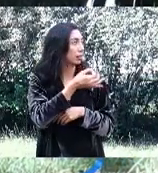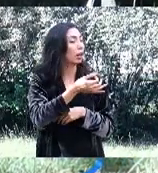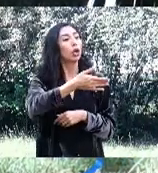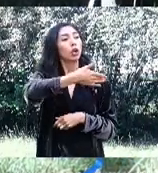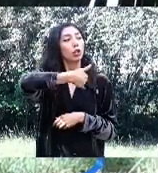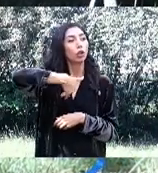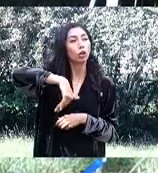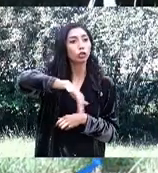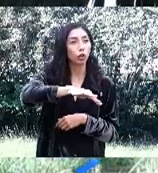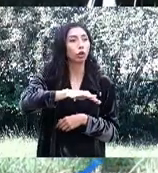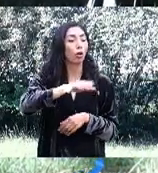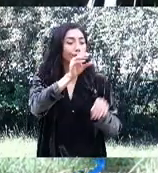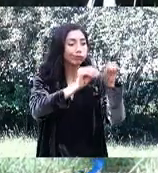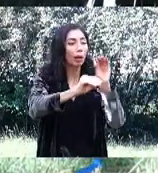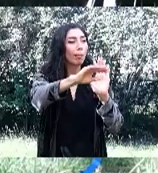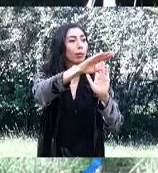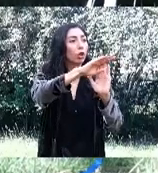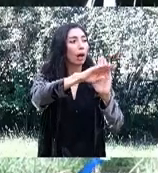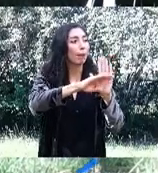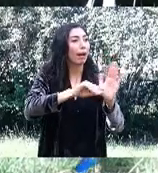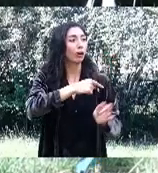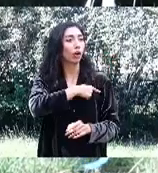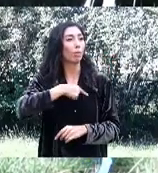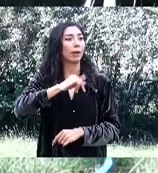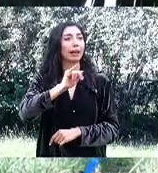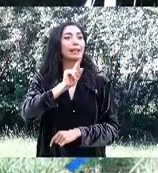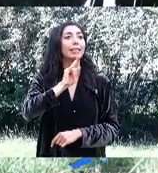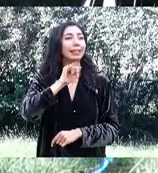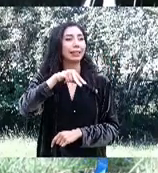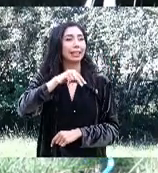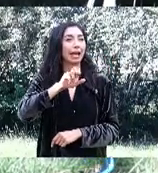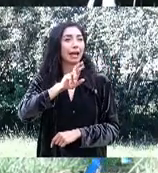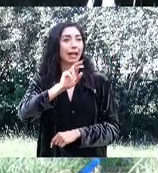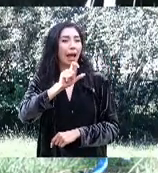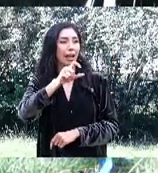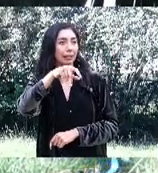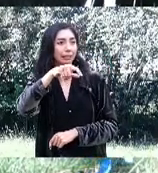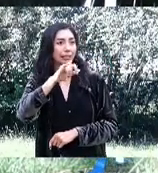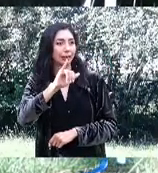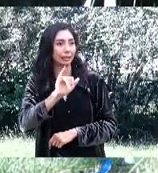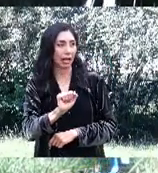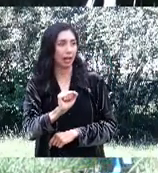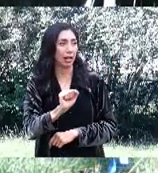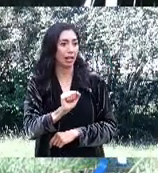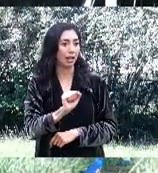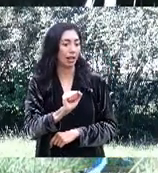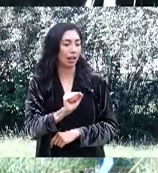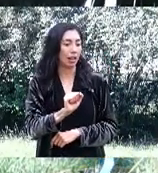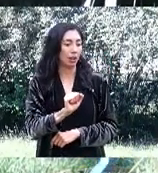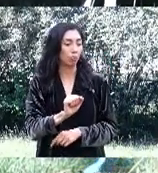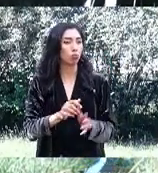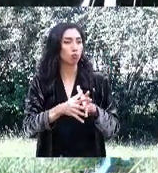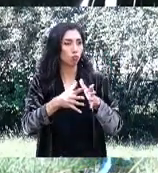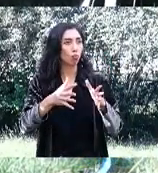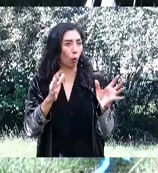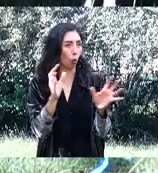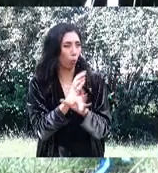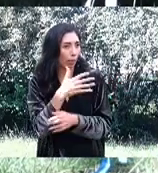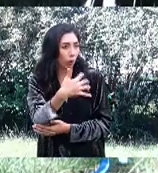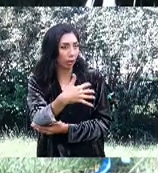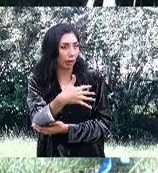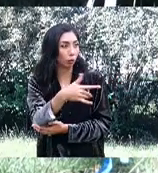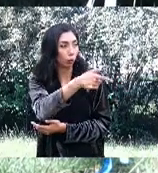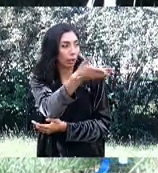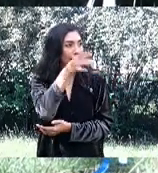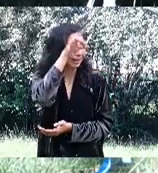desarrollamos un programa que se llama itinerancia exposiciones itinerantes y el min móvil no que es muy muy potente ustedes saben que